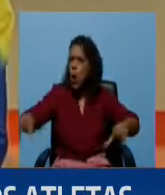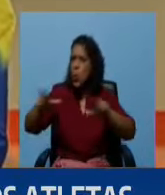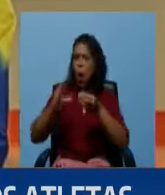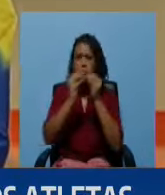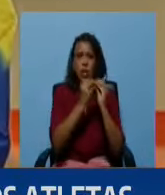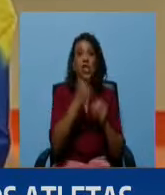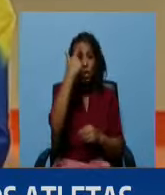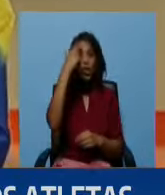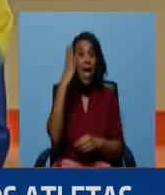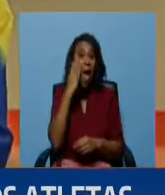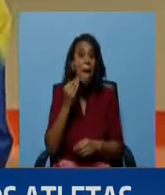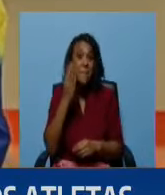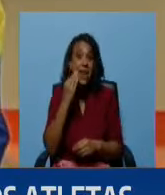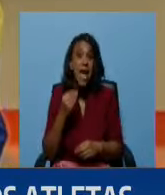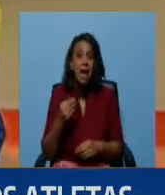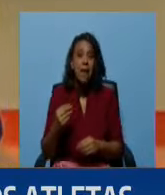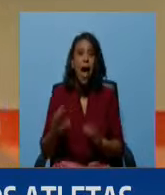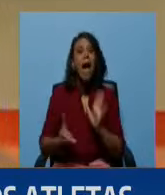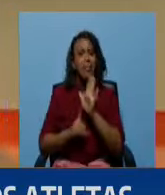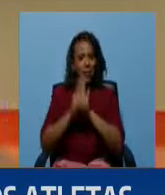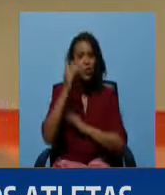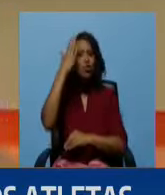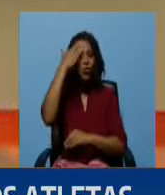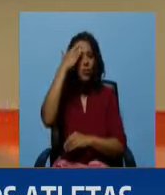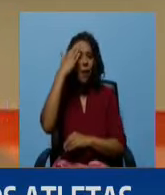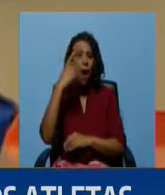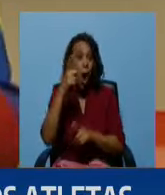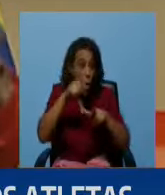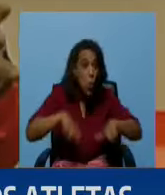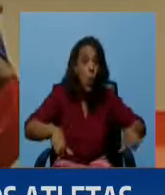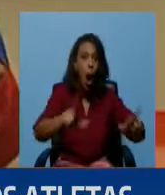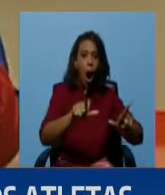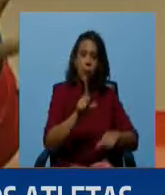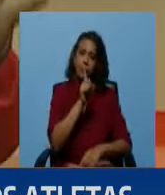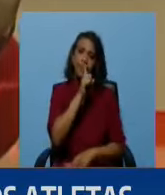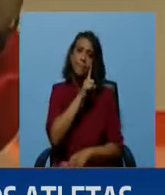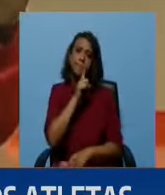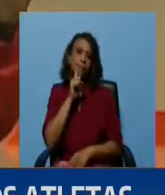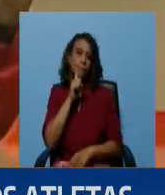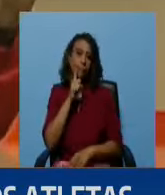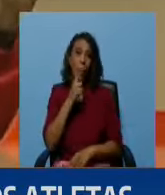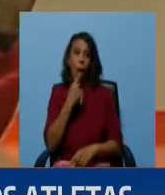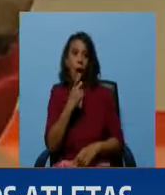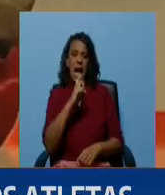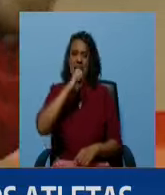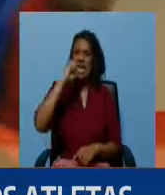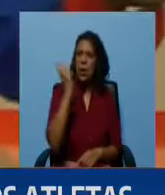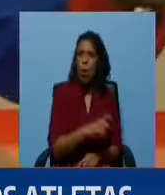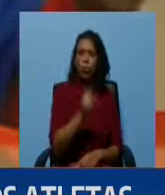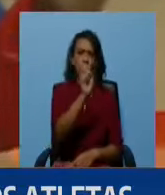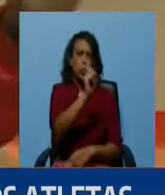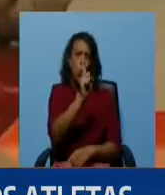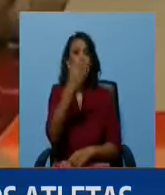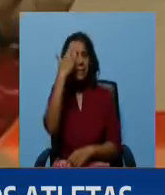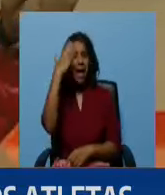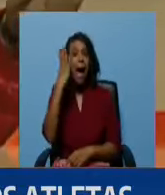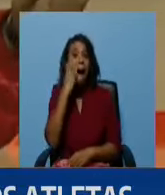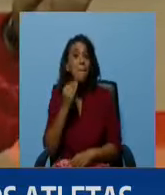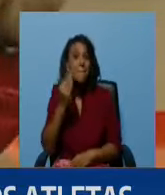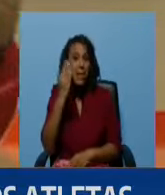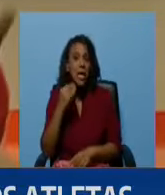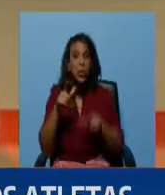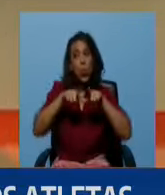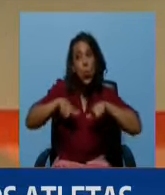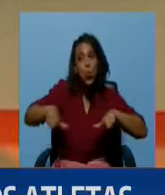Yo sé de experiencias que ya están en desarrollo. No las voy a nombrar para que nadie se ponga celoso. Pero sé de experiencias que ya están